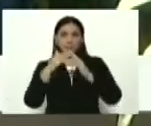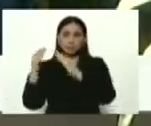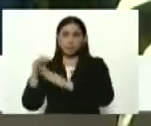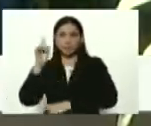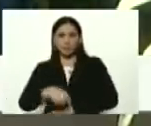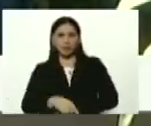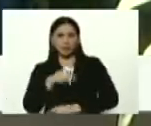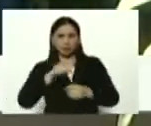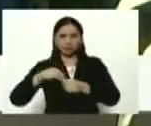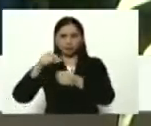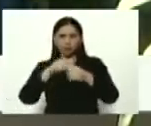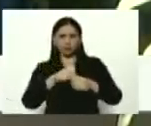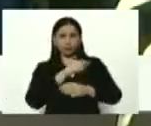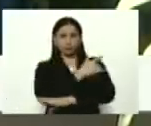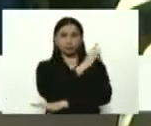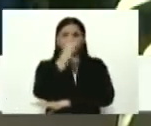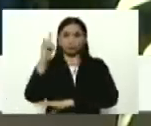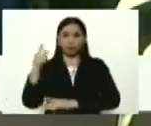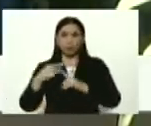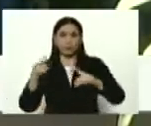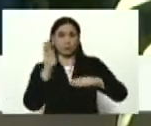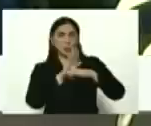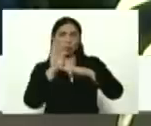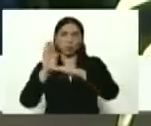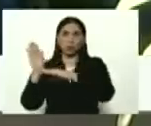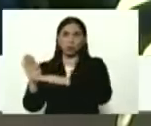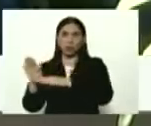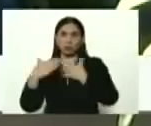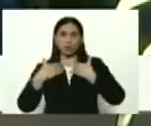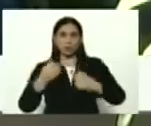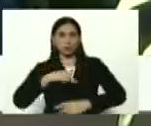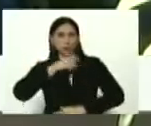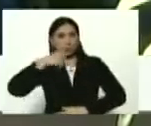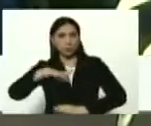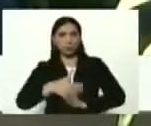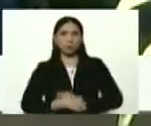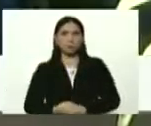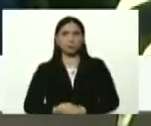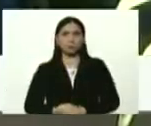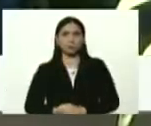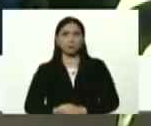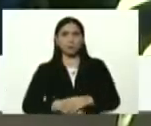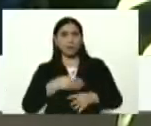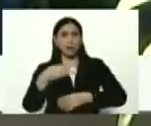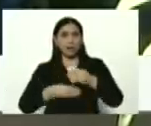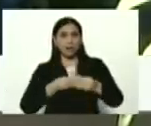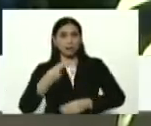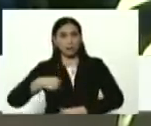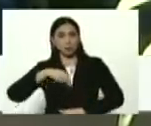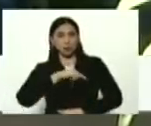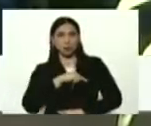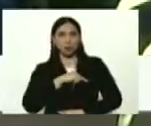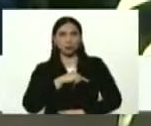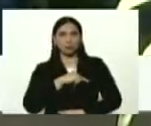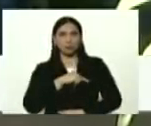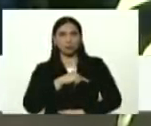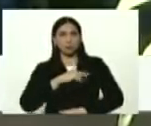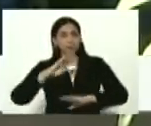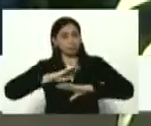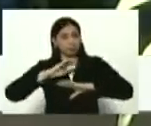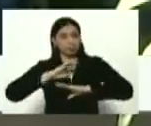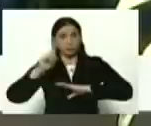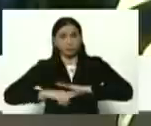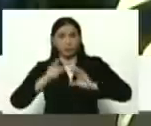también cultivando las plantas para la protección y la salud de nuestro pueblo, hacemos nosotros propia también